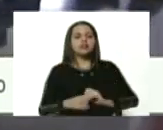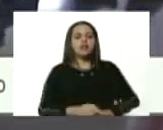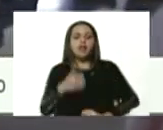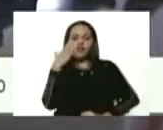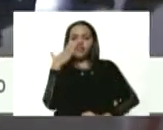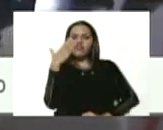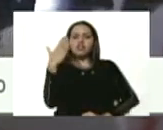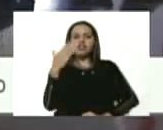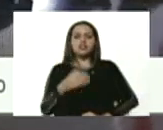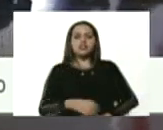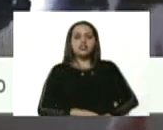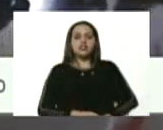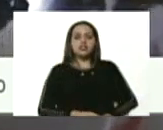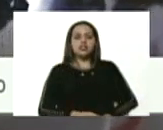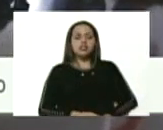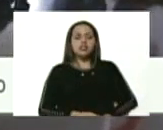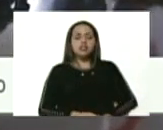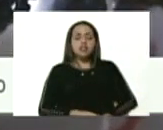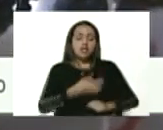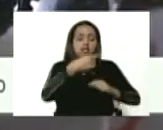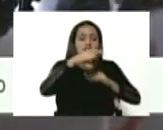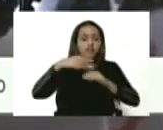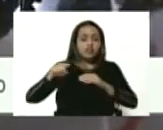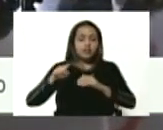al concierto de las naciones del mundo.